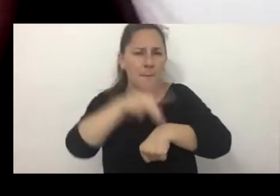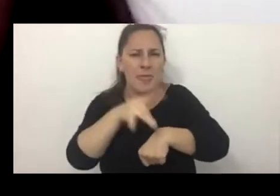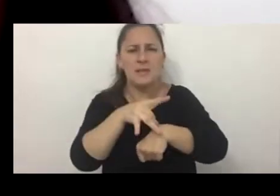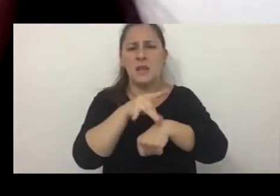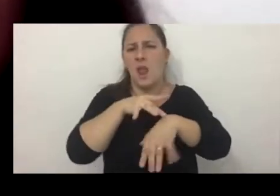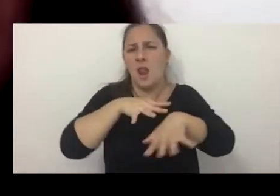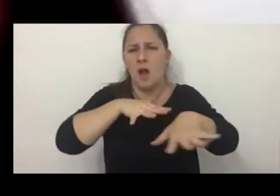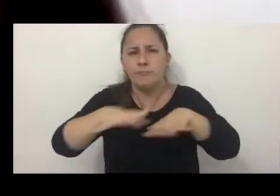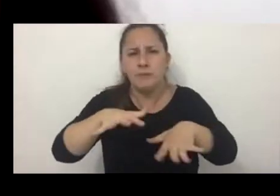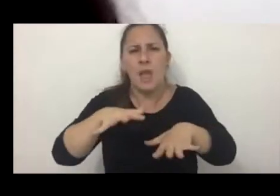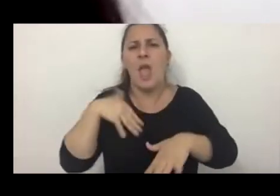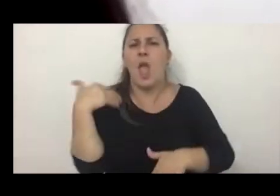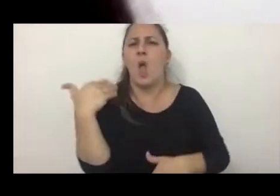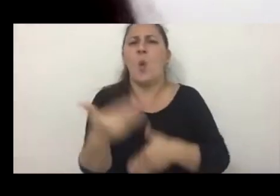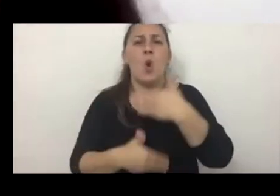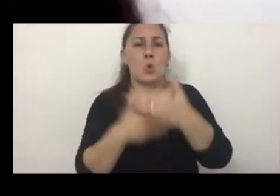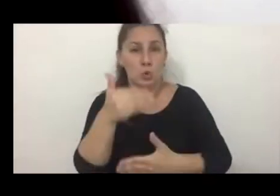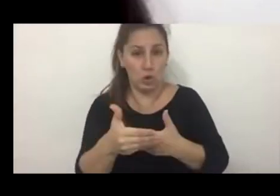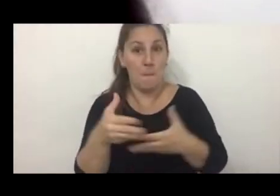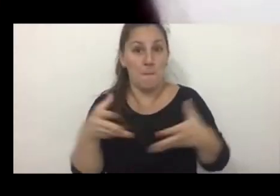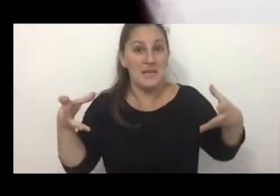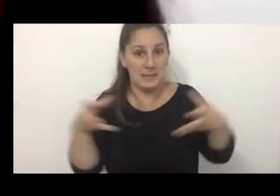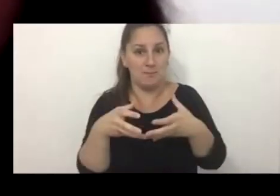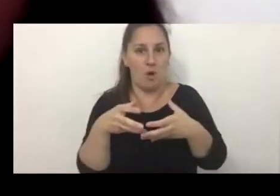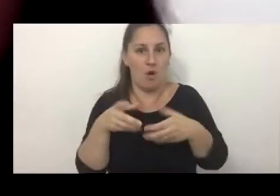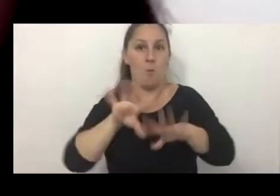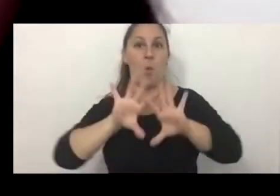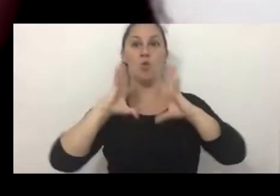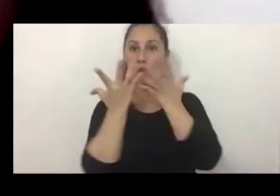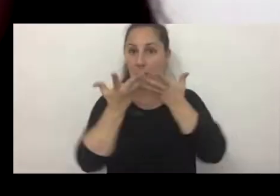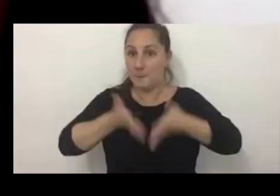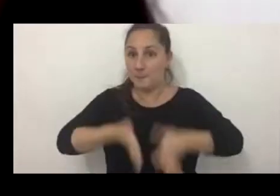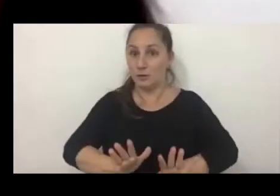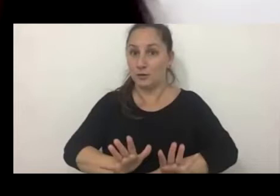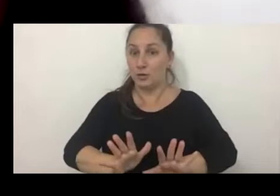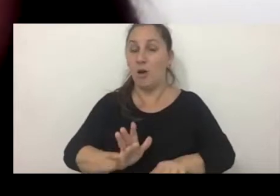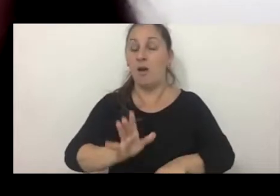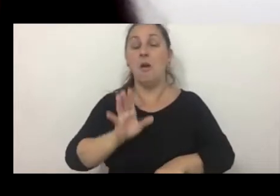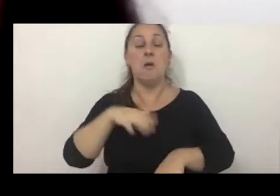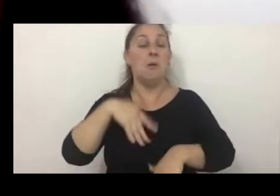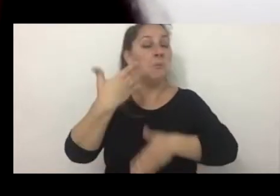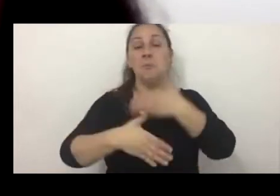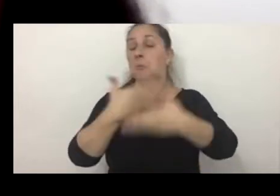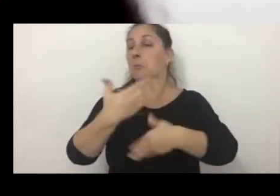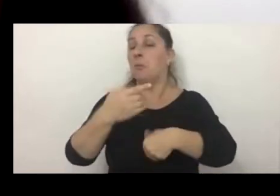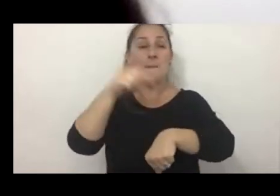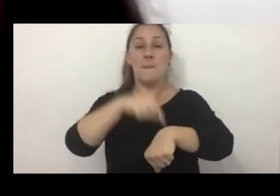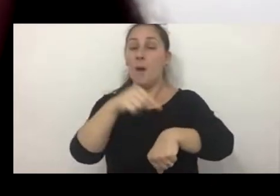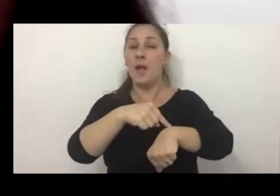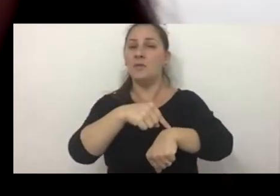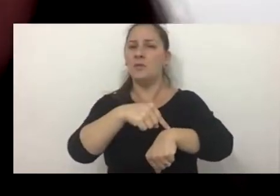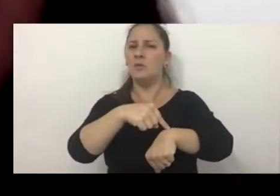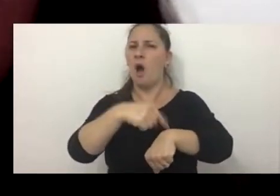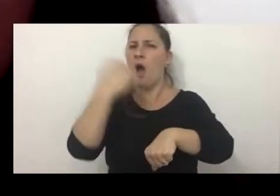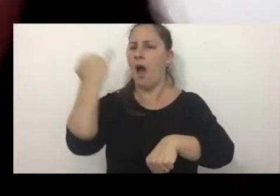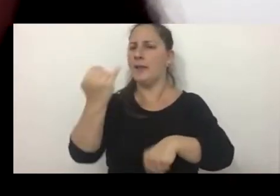una connotación negativa, ¿no? Entonces los varones se quedaban afuera, en eso no se metían. Y así fue durante varios